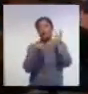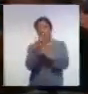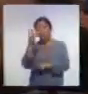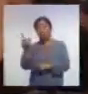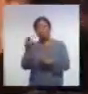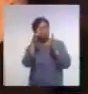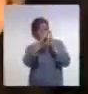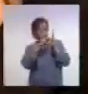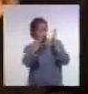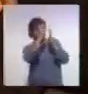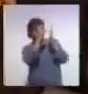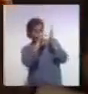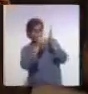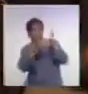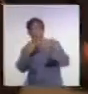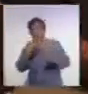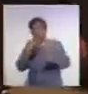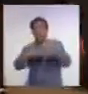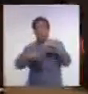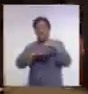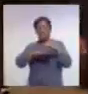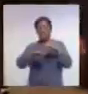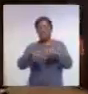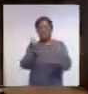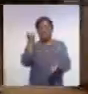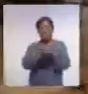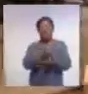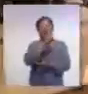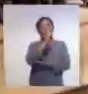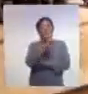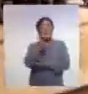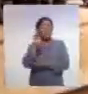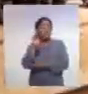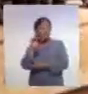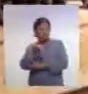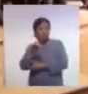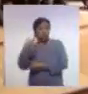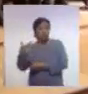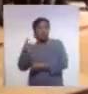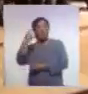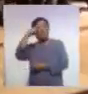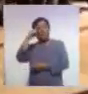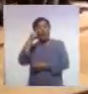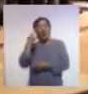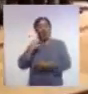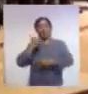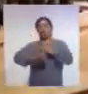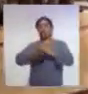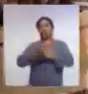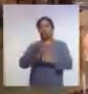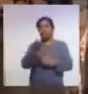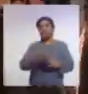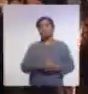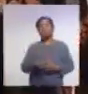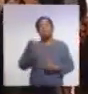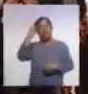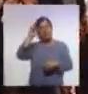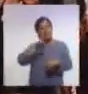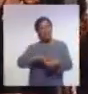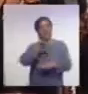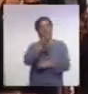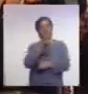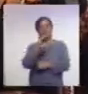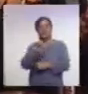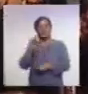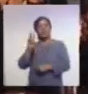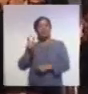con los requisitos y bases que establece la Oficialía Mayor de Gobierno para concursar por este puesto. El director del Registro Civil, Alfonso Carmona Vega,